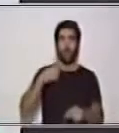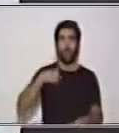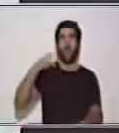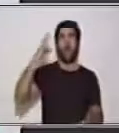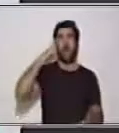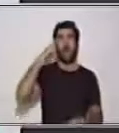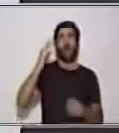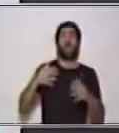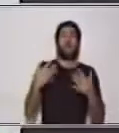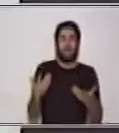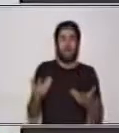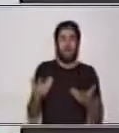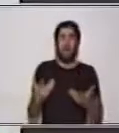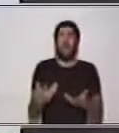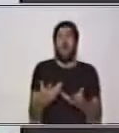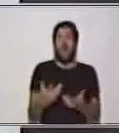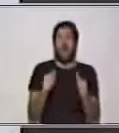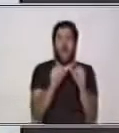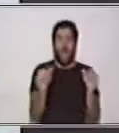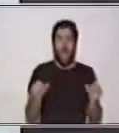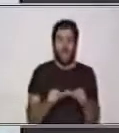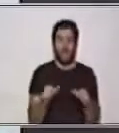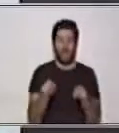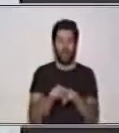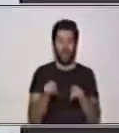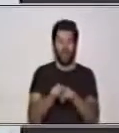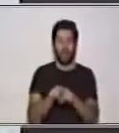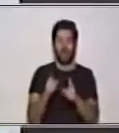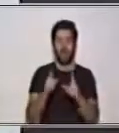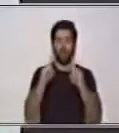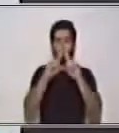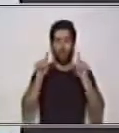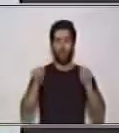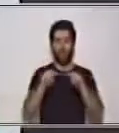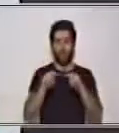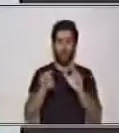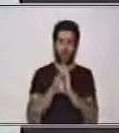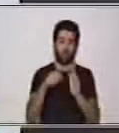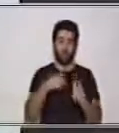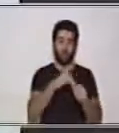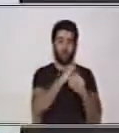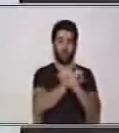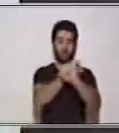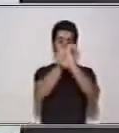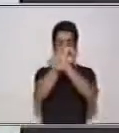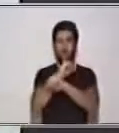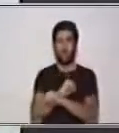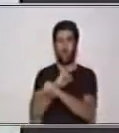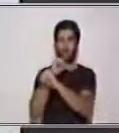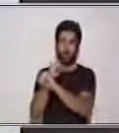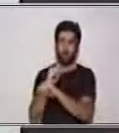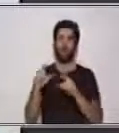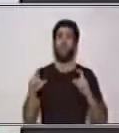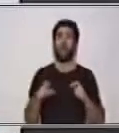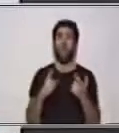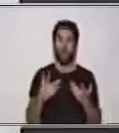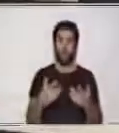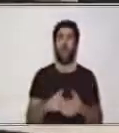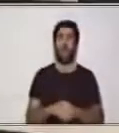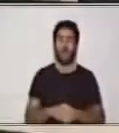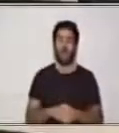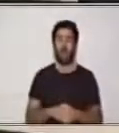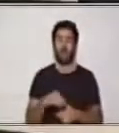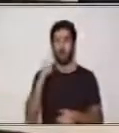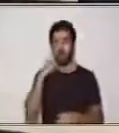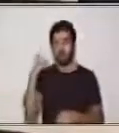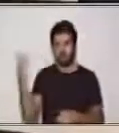la fórmula para área de un cuadrado, porque si yo multiplico la base por la altura de un cuadrado, obtengo